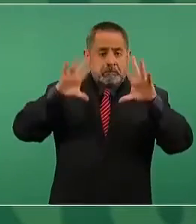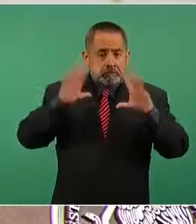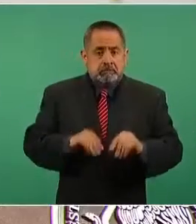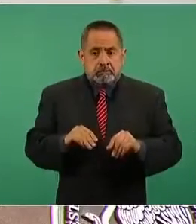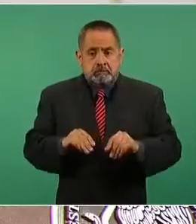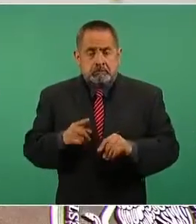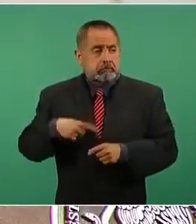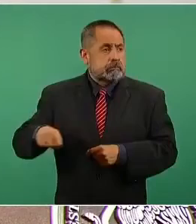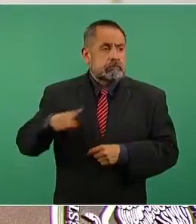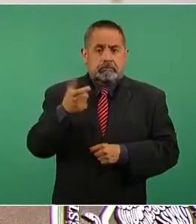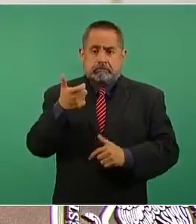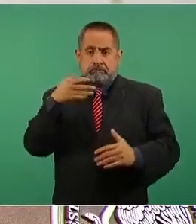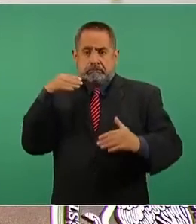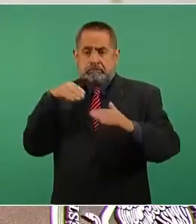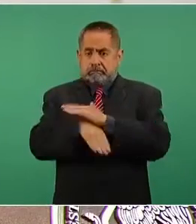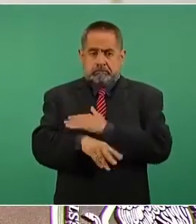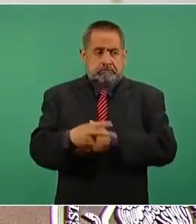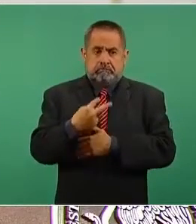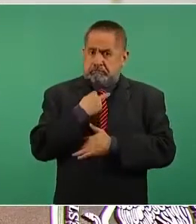el quebranto